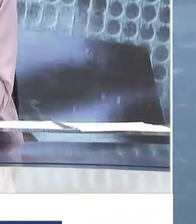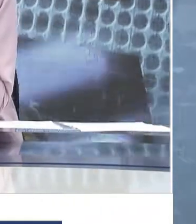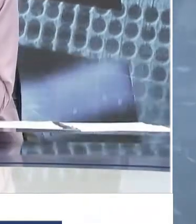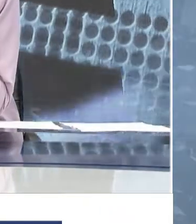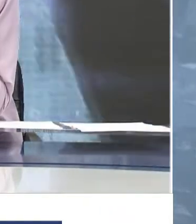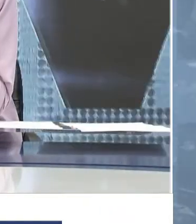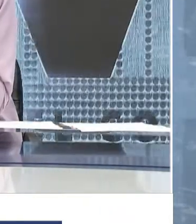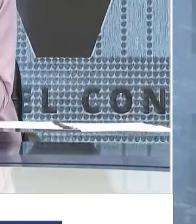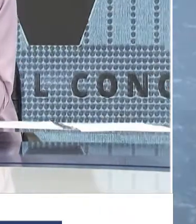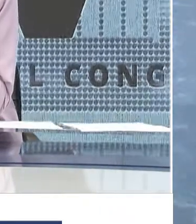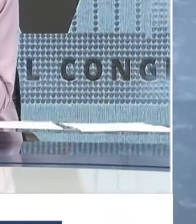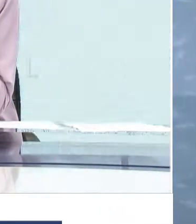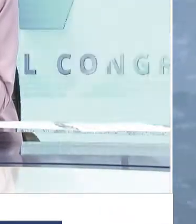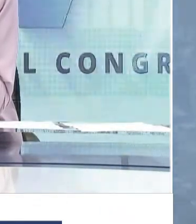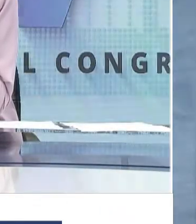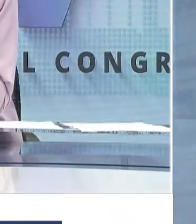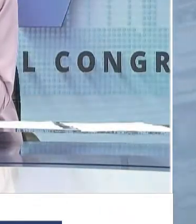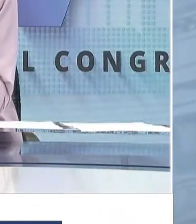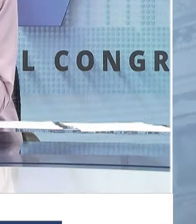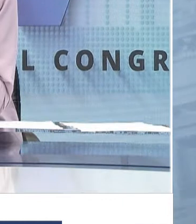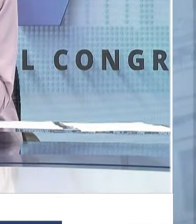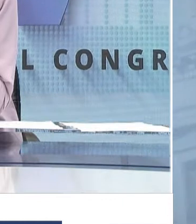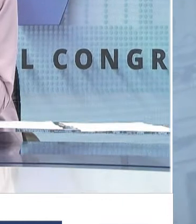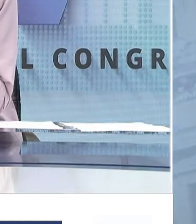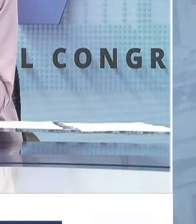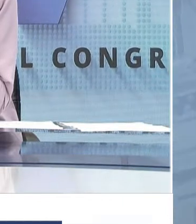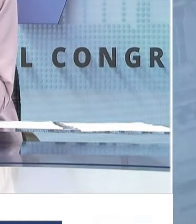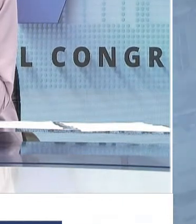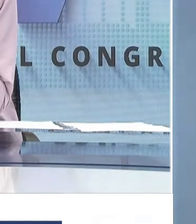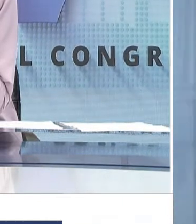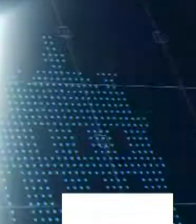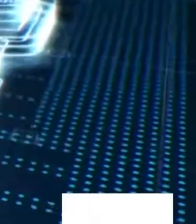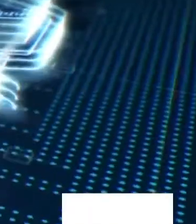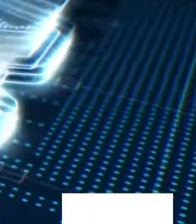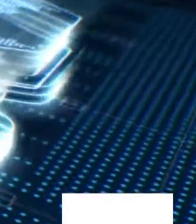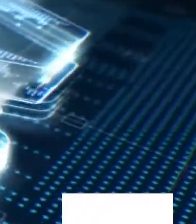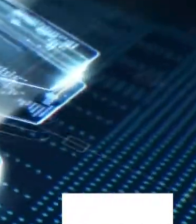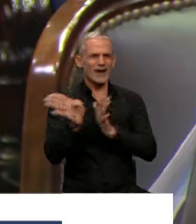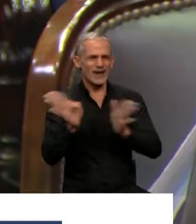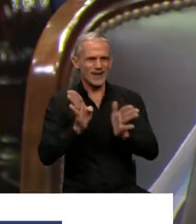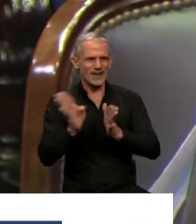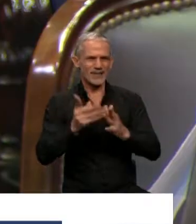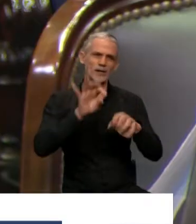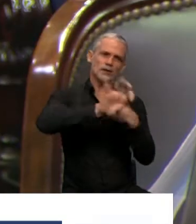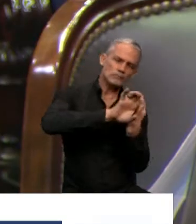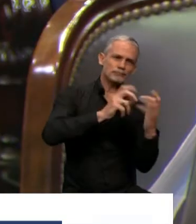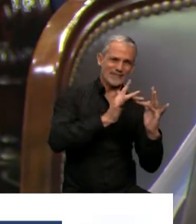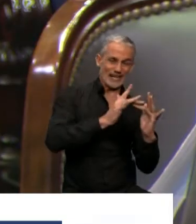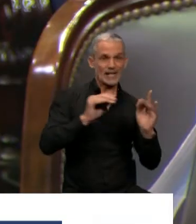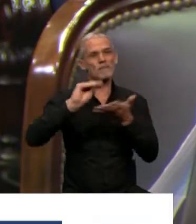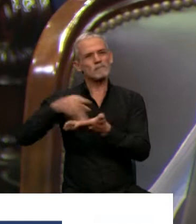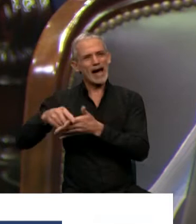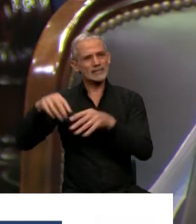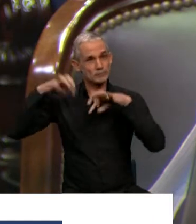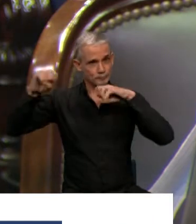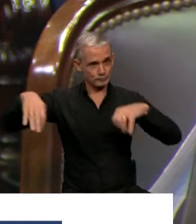de Techín que teóricamente habían originado el decreto antidespidos. El informe médico de la